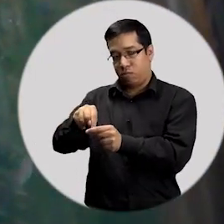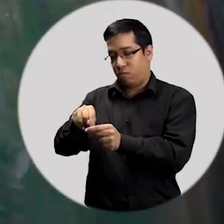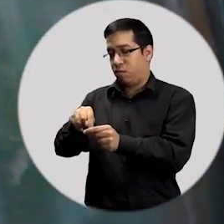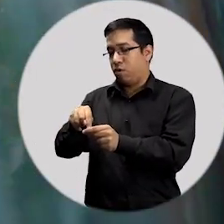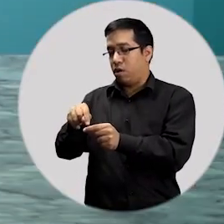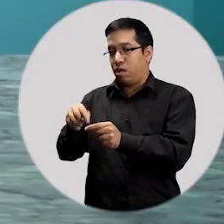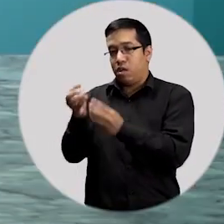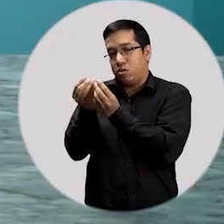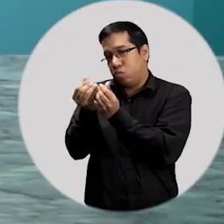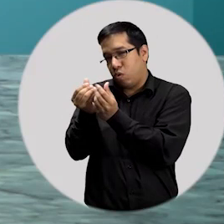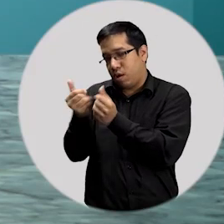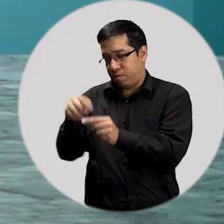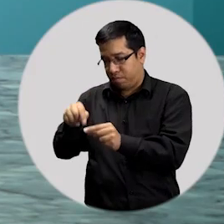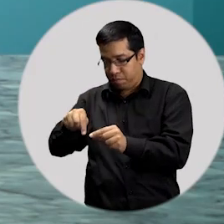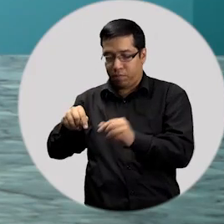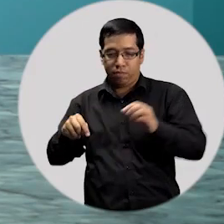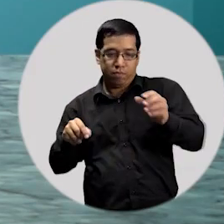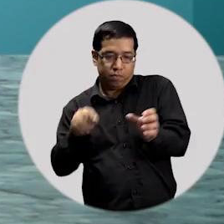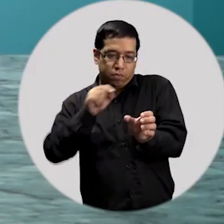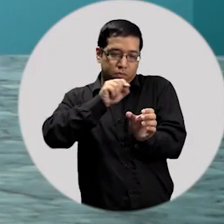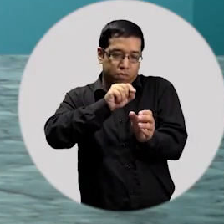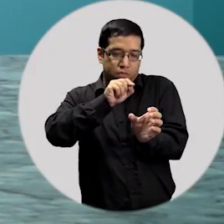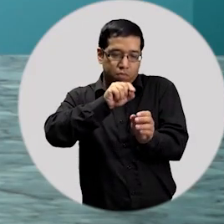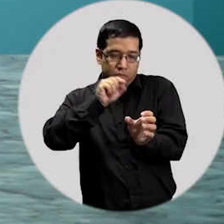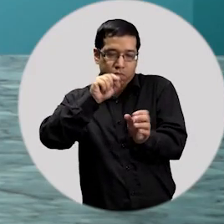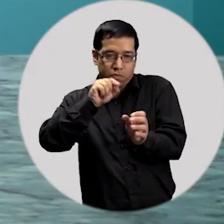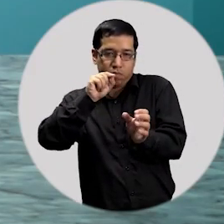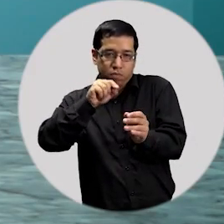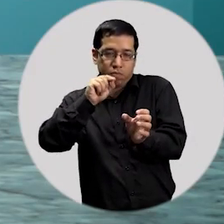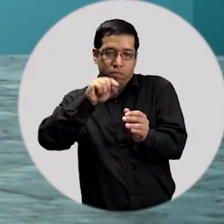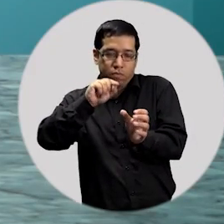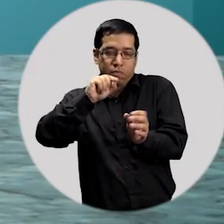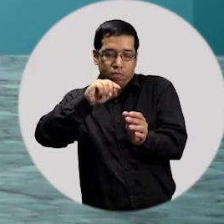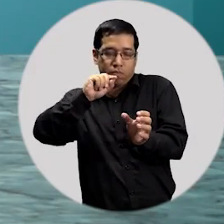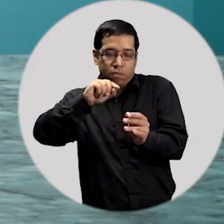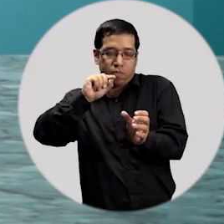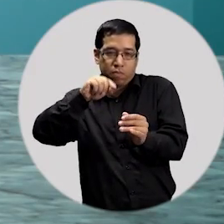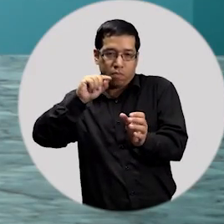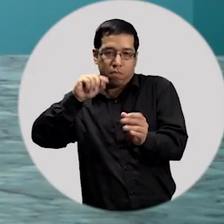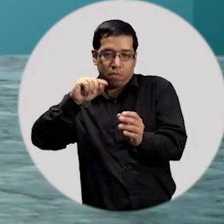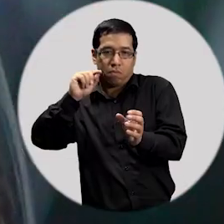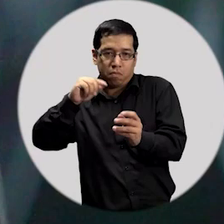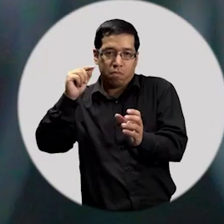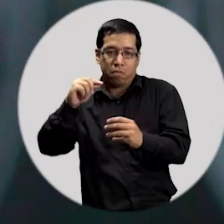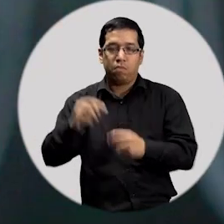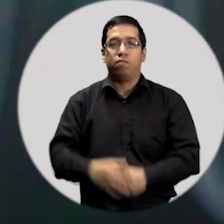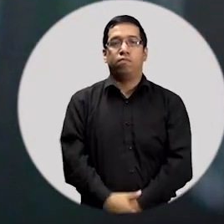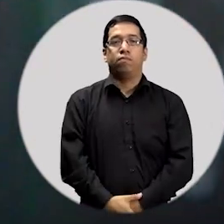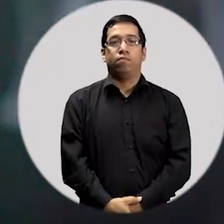de puntos. Yo hago todo tipo de trabajos en puntillismo en sí, ya sea tanto